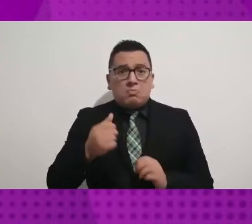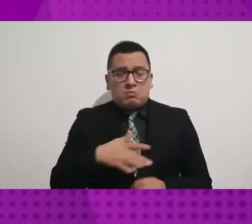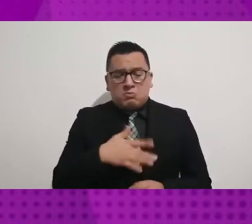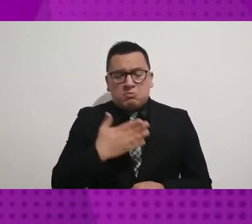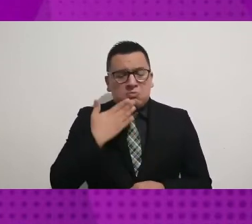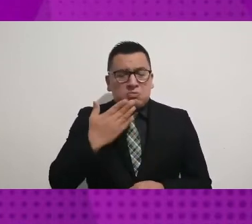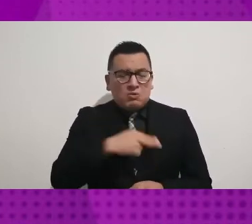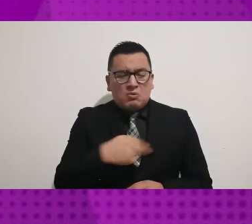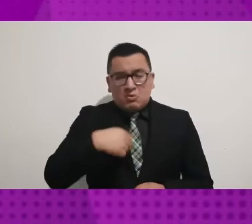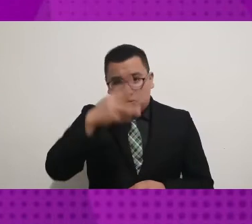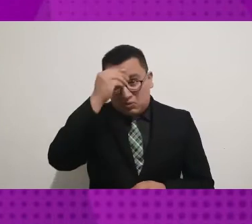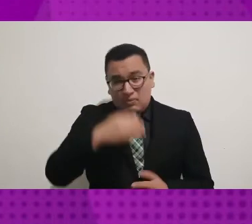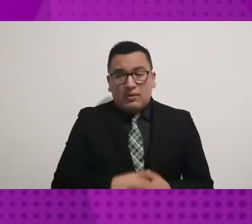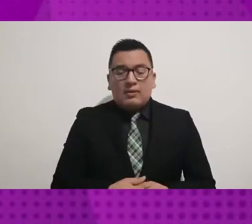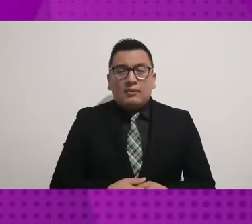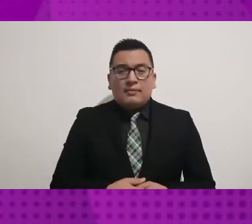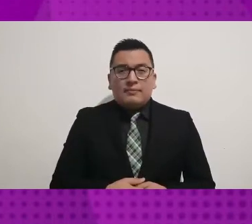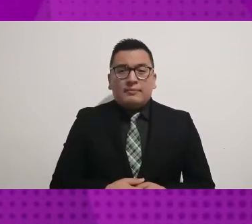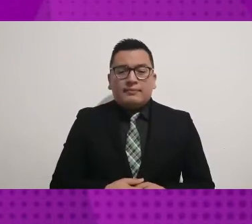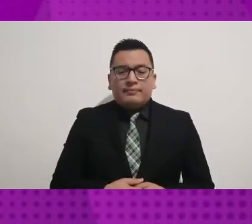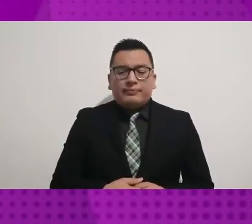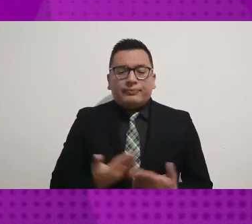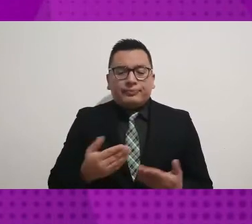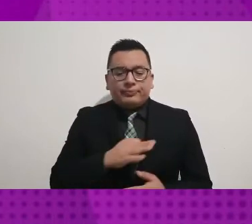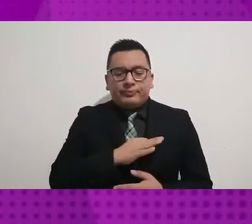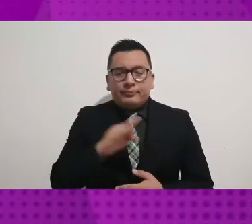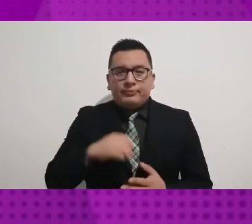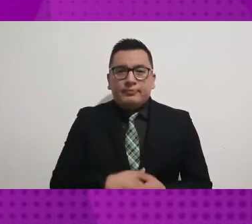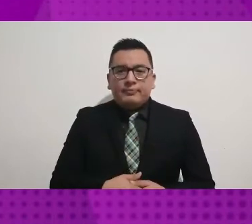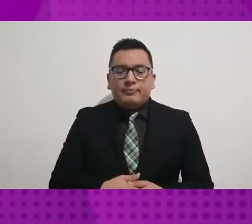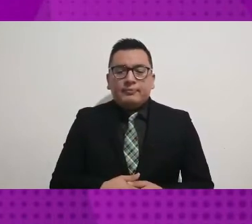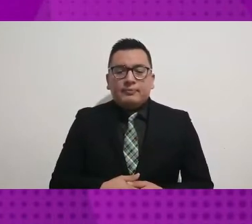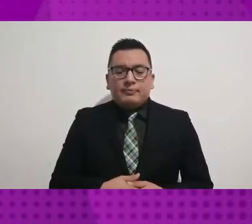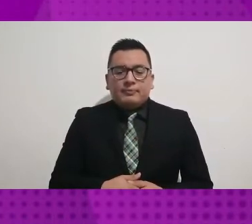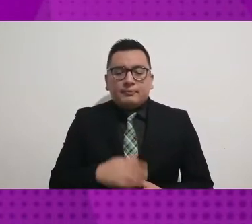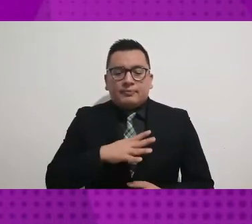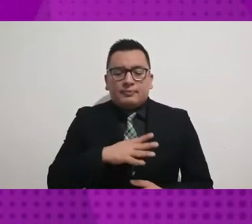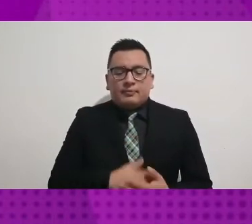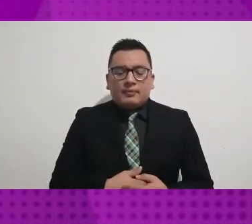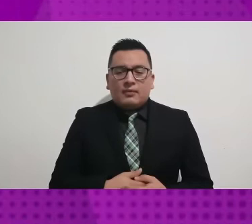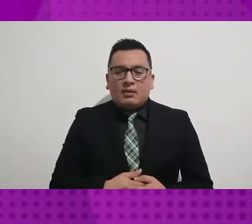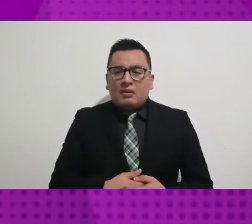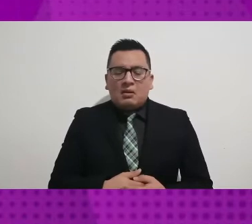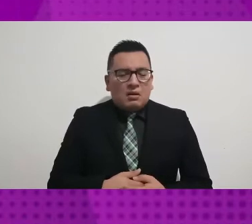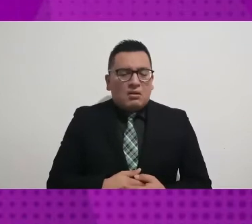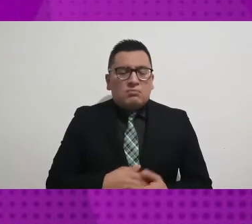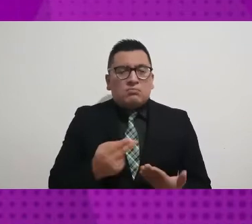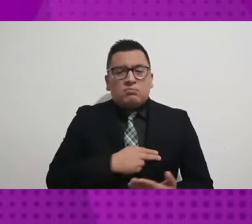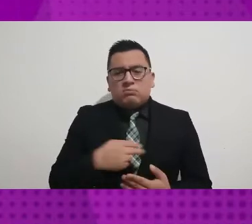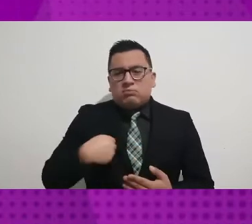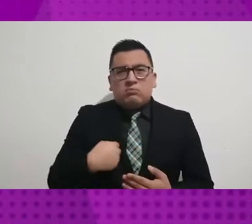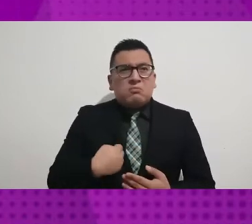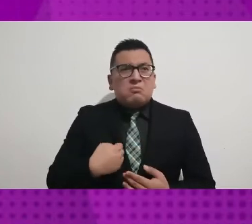las ventajas que hemos aprendido en ellas es la posibilidad de tener una agenda y una oferta